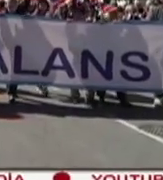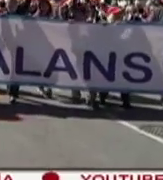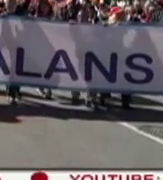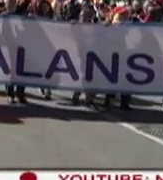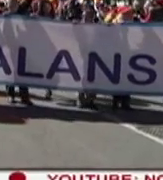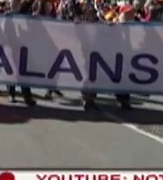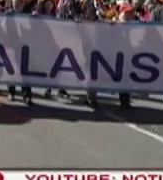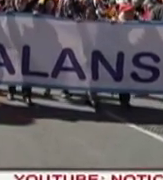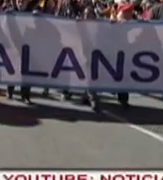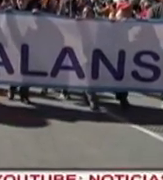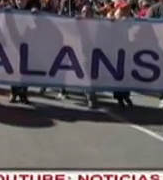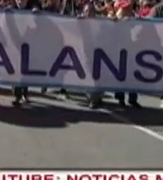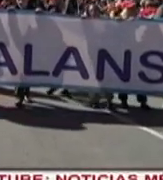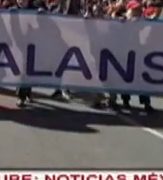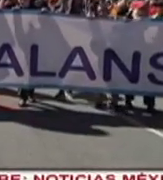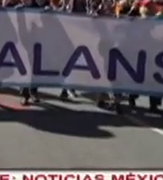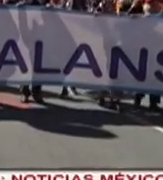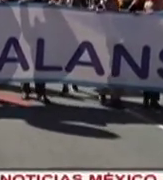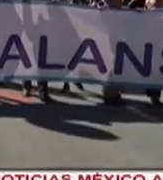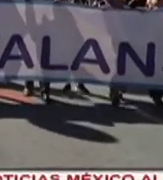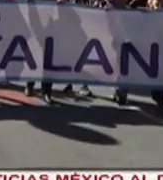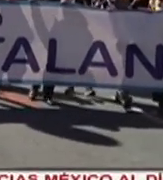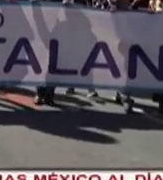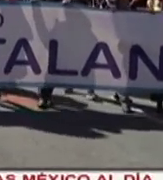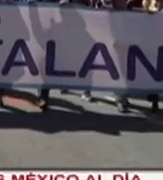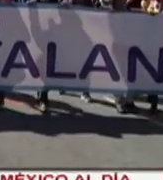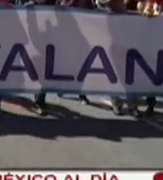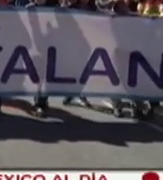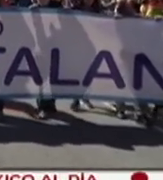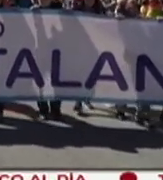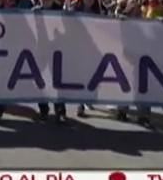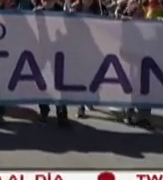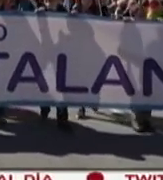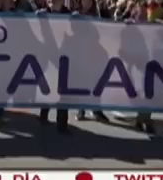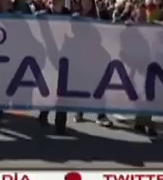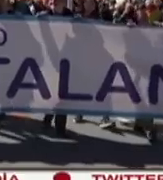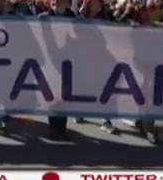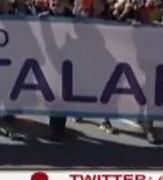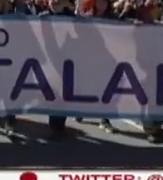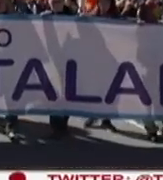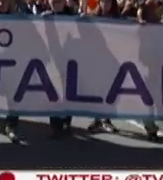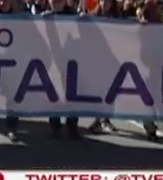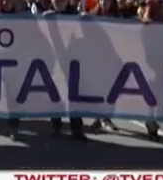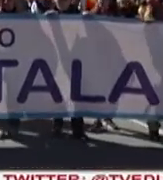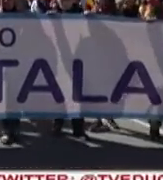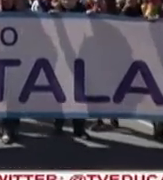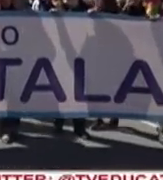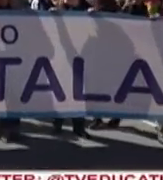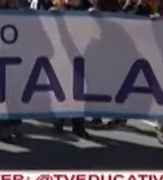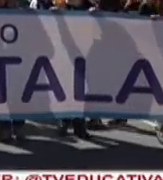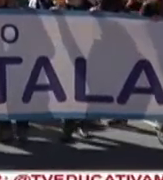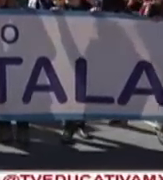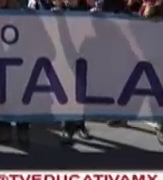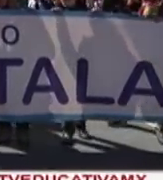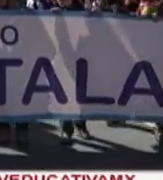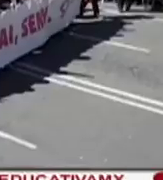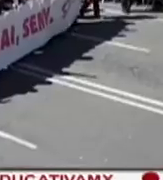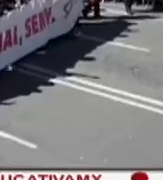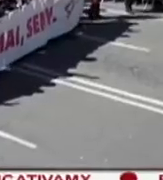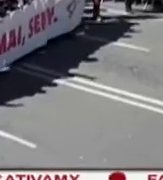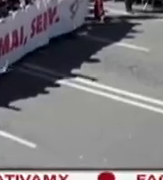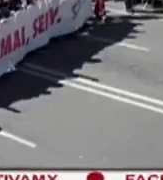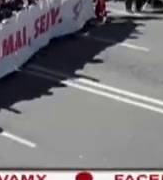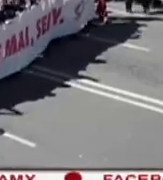Yo soy español, español, español. Yo soy español, español,